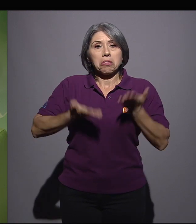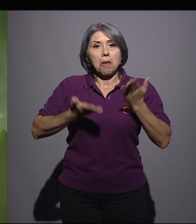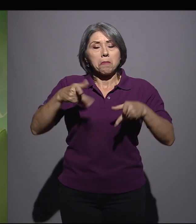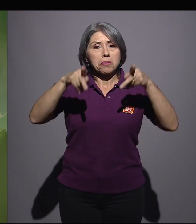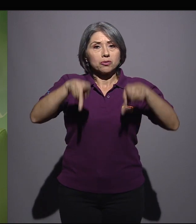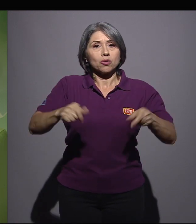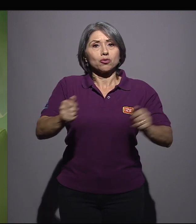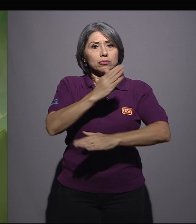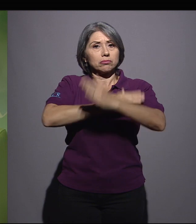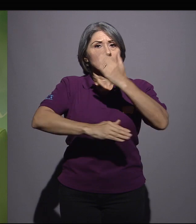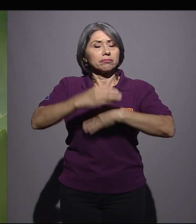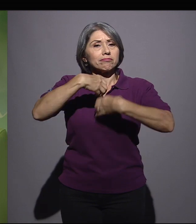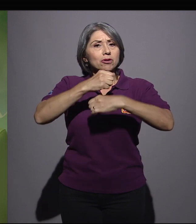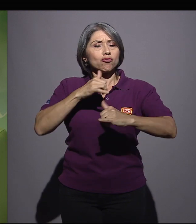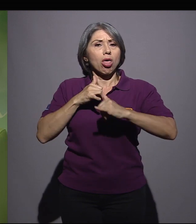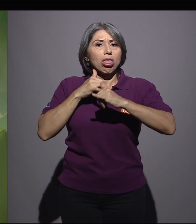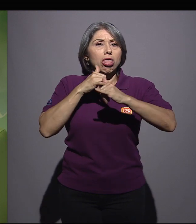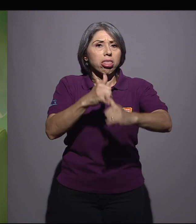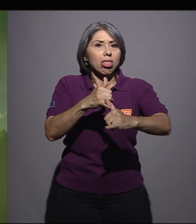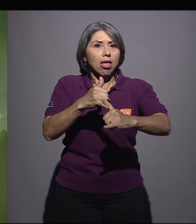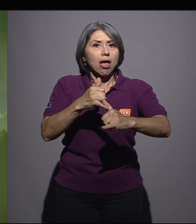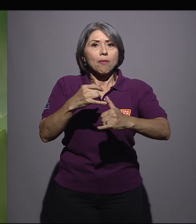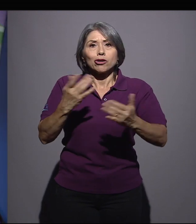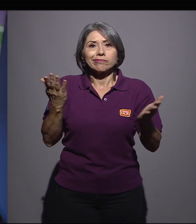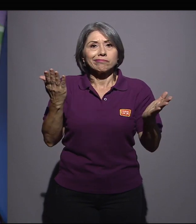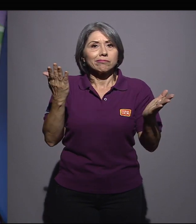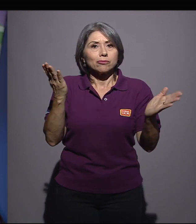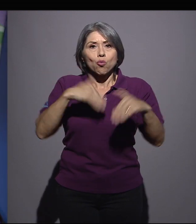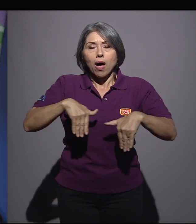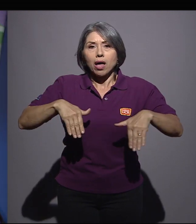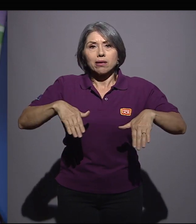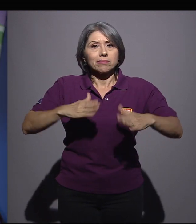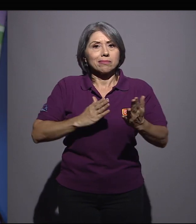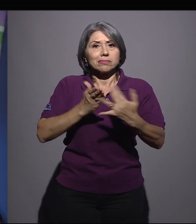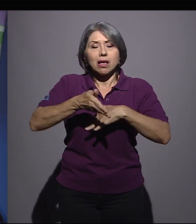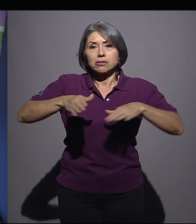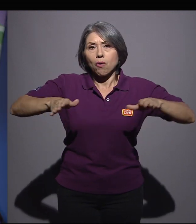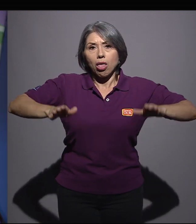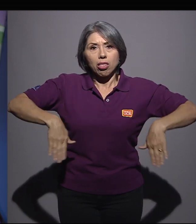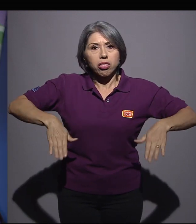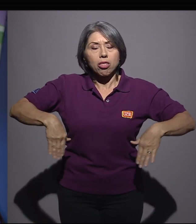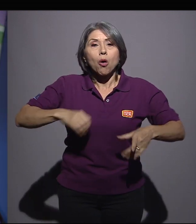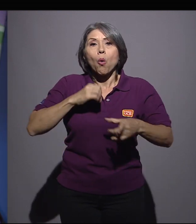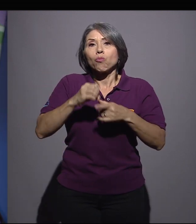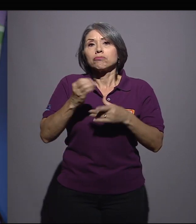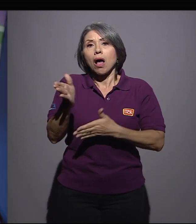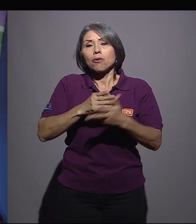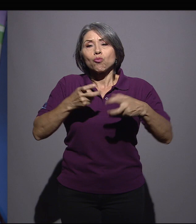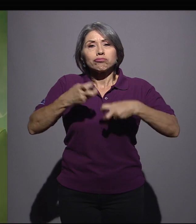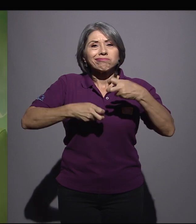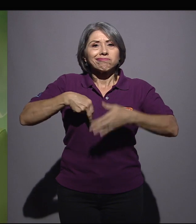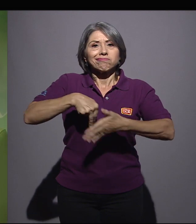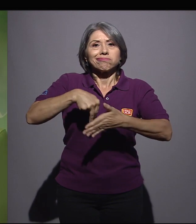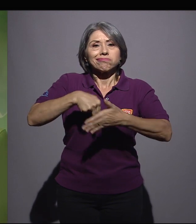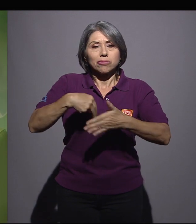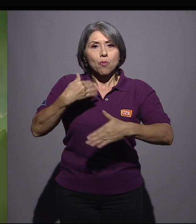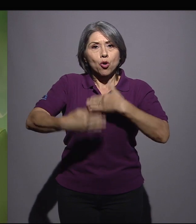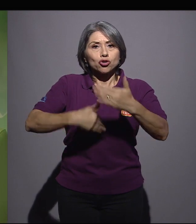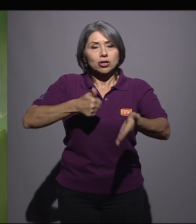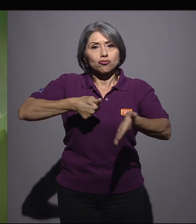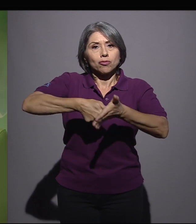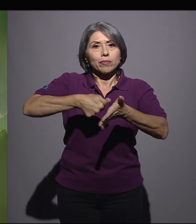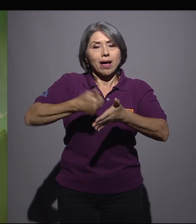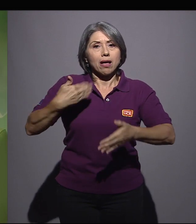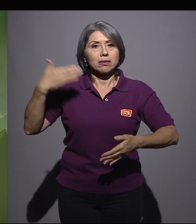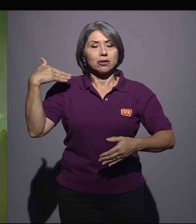con discapacidad porque haya inacceso a alguno de estos recursos o algunas dificultades que se hayan presentado en procesos anteriores.